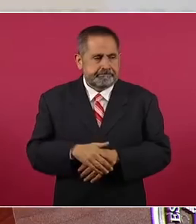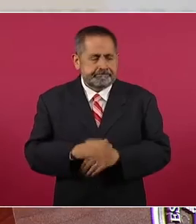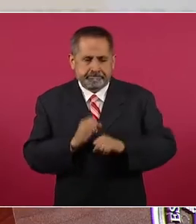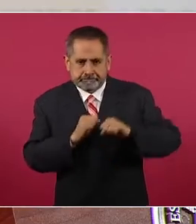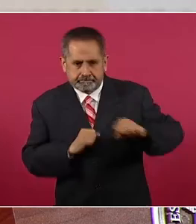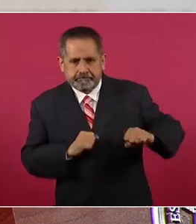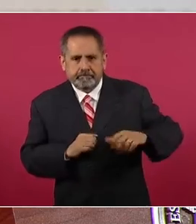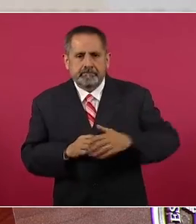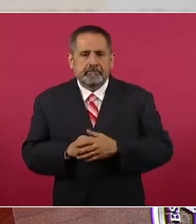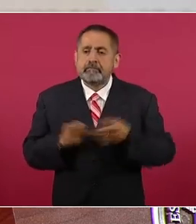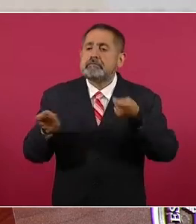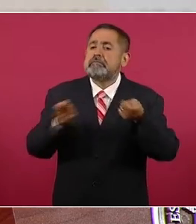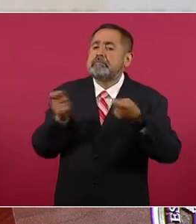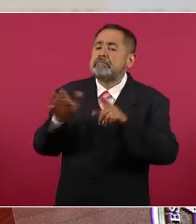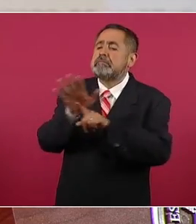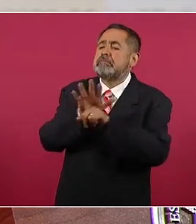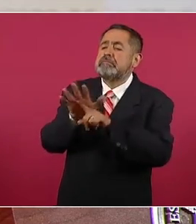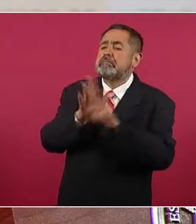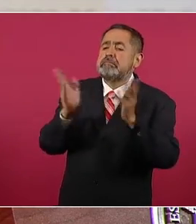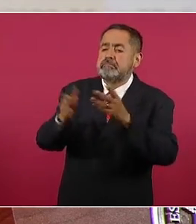no se dejen manipular.